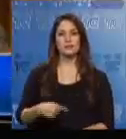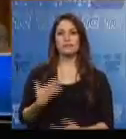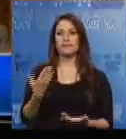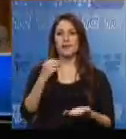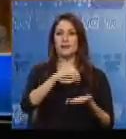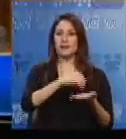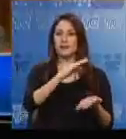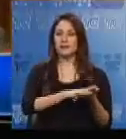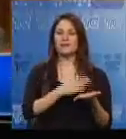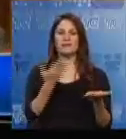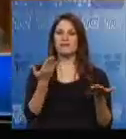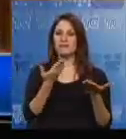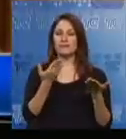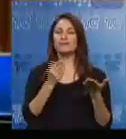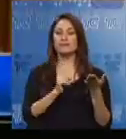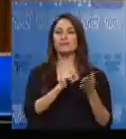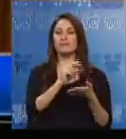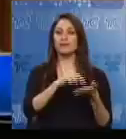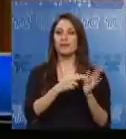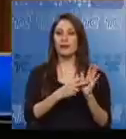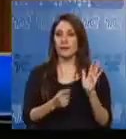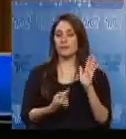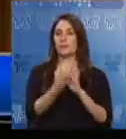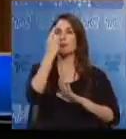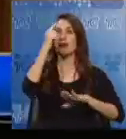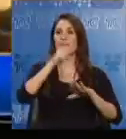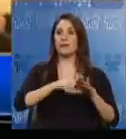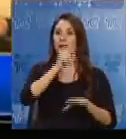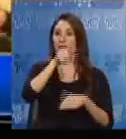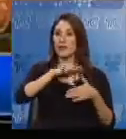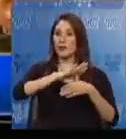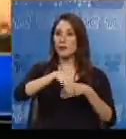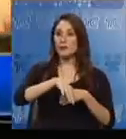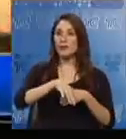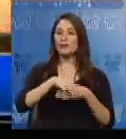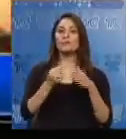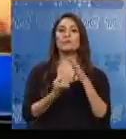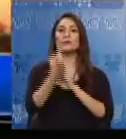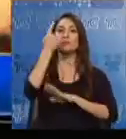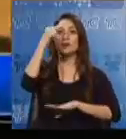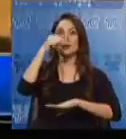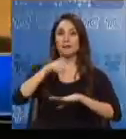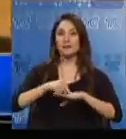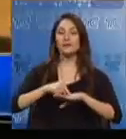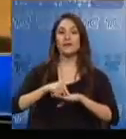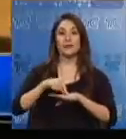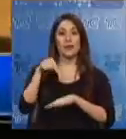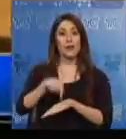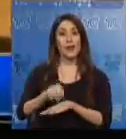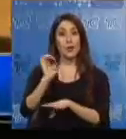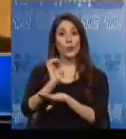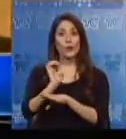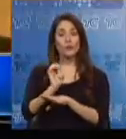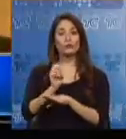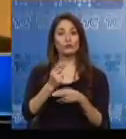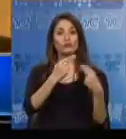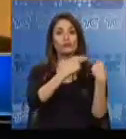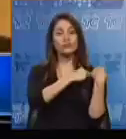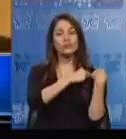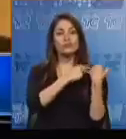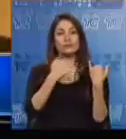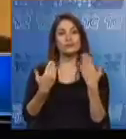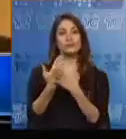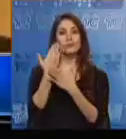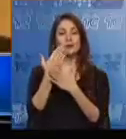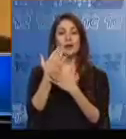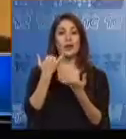que calificada como un hecho histórico por el canciller Guillermo Lón, ya que es la primera vez que el país asume este cargo. La presidencia